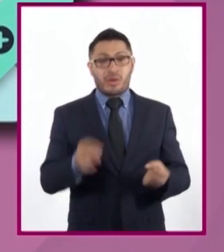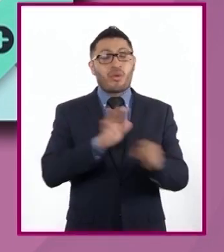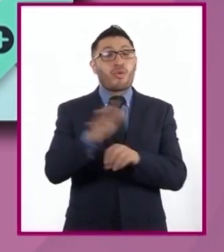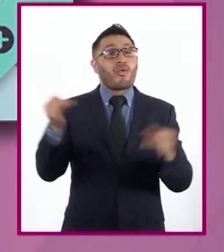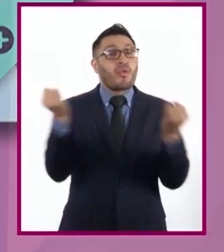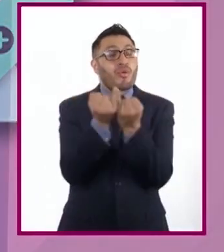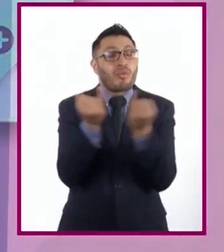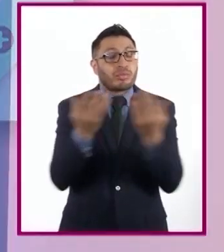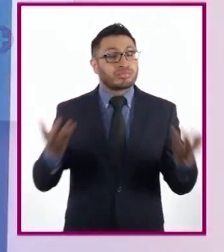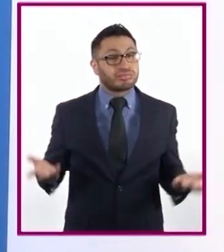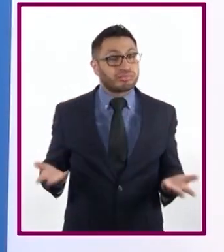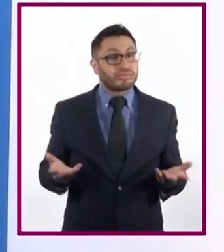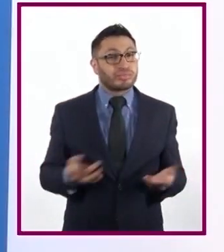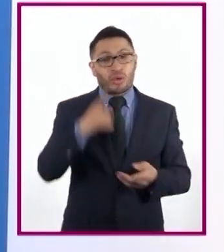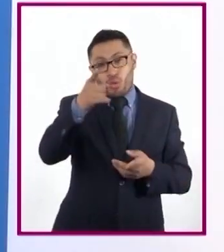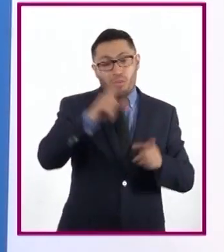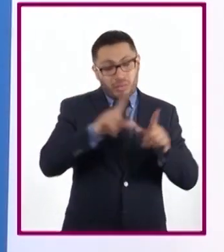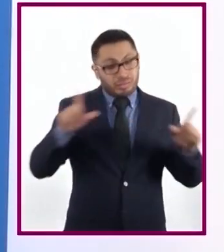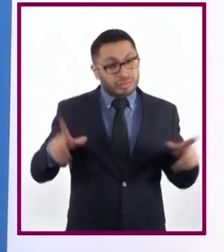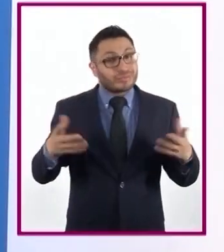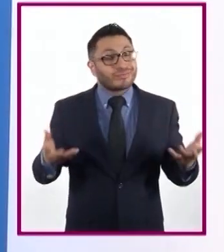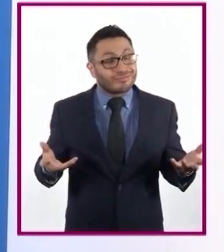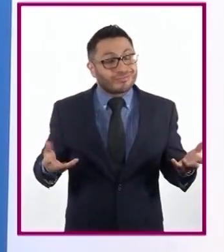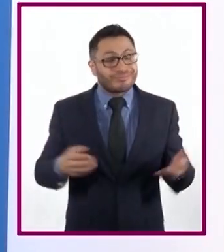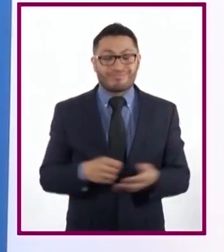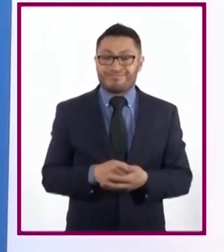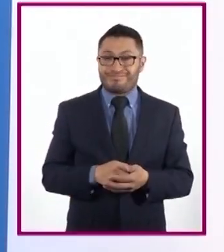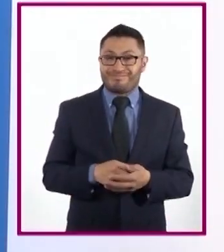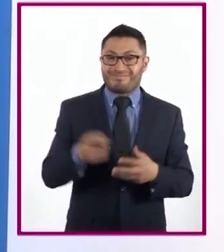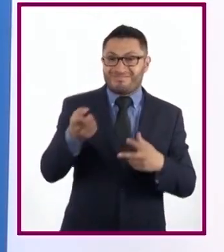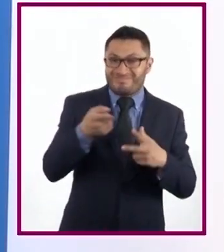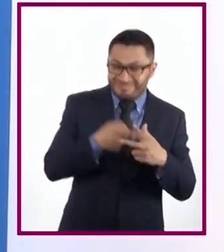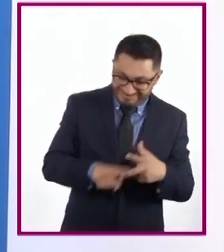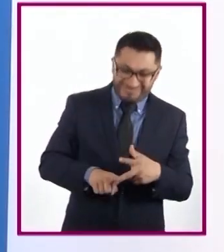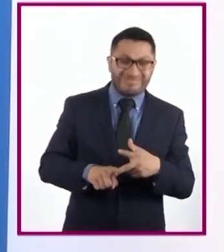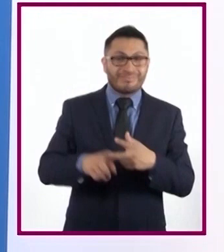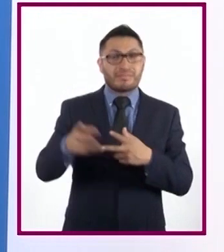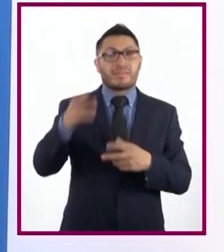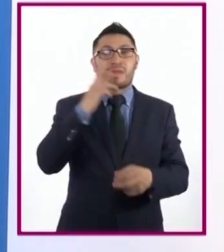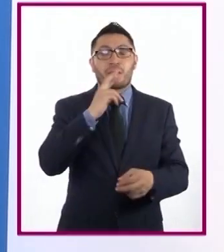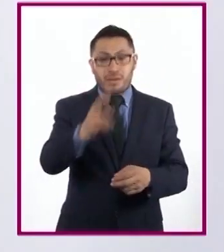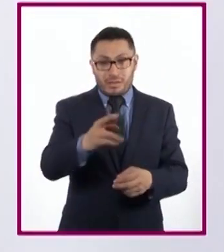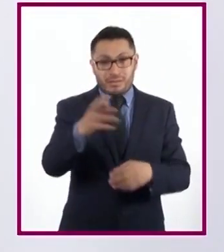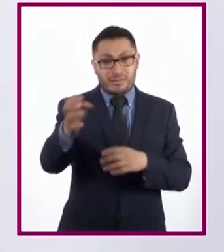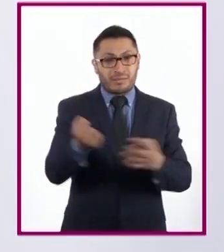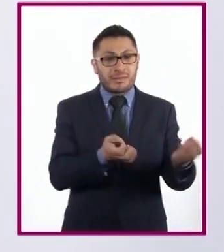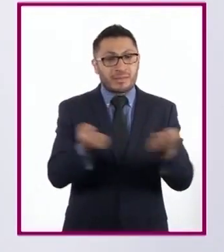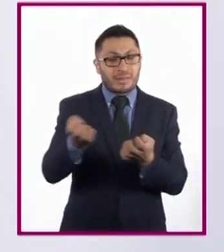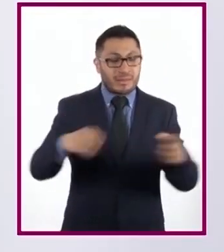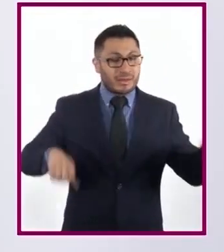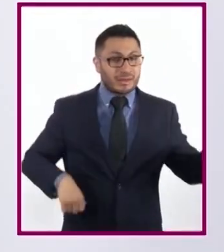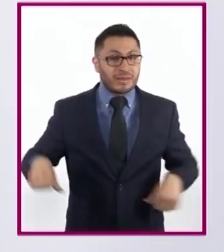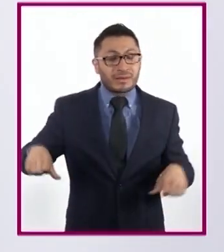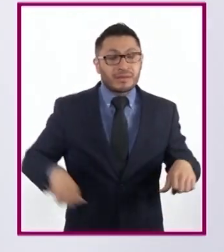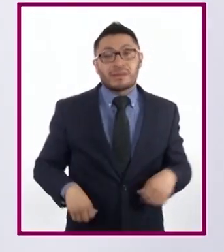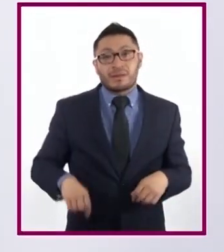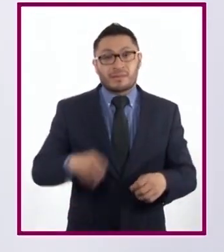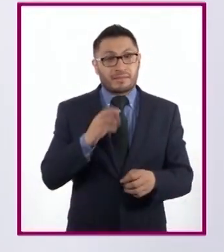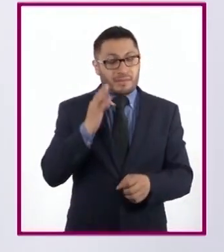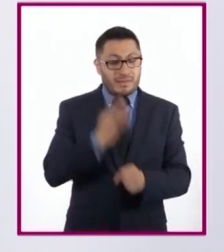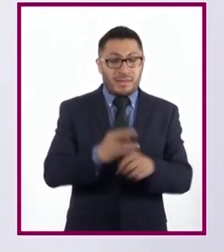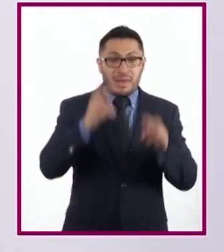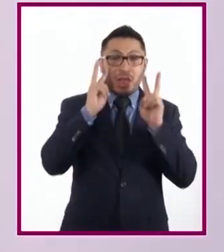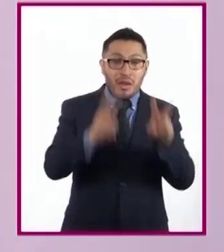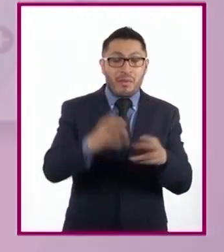iguales? ¿Están listas y listos? Comencemos a resolver el ejercicio. Como podemos ver